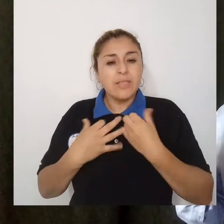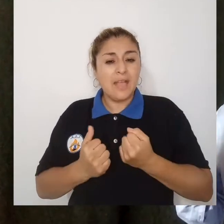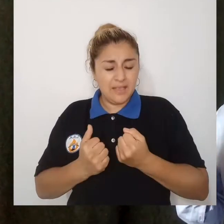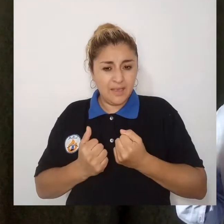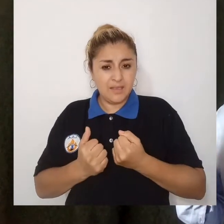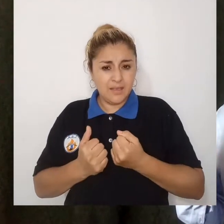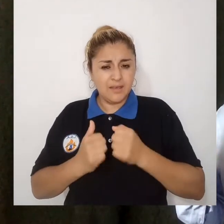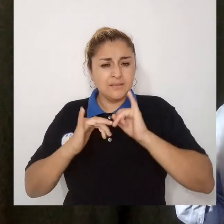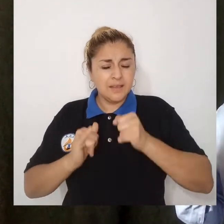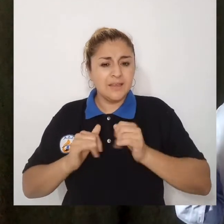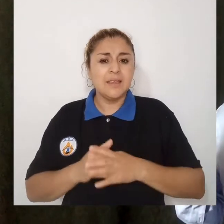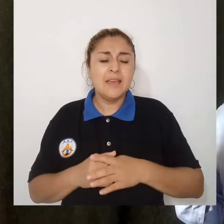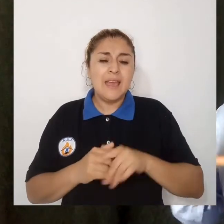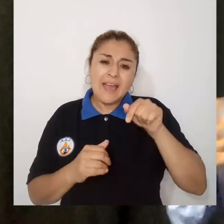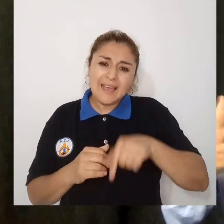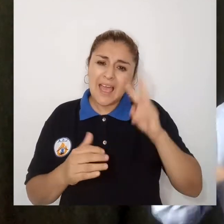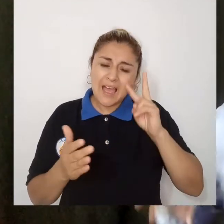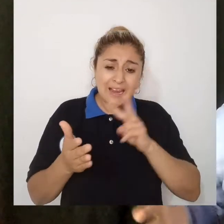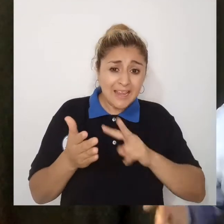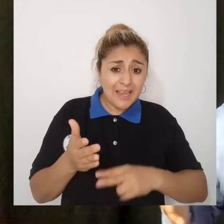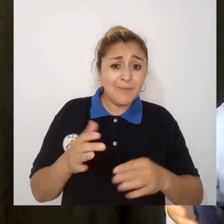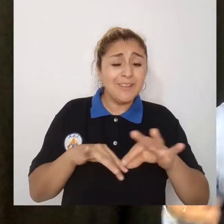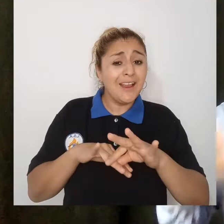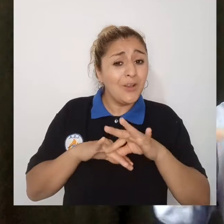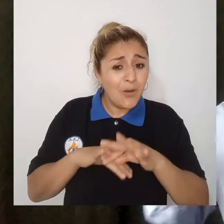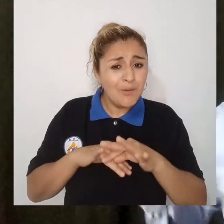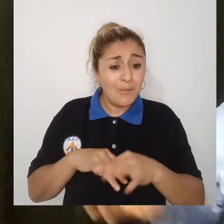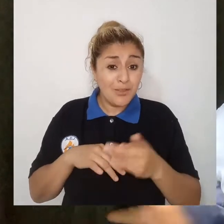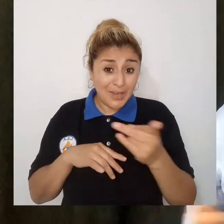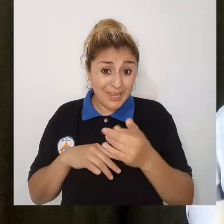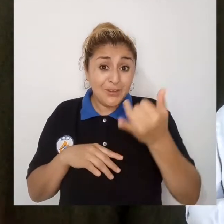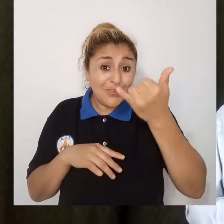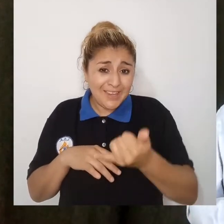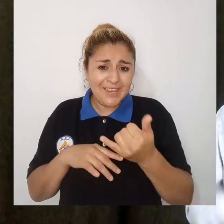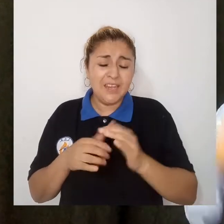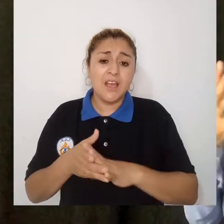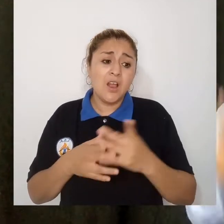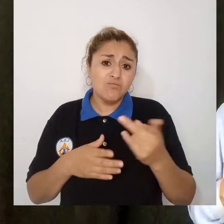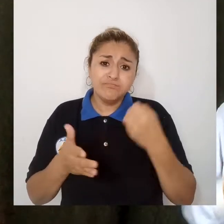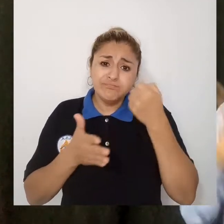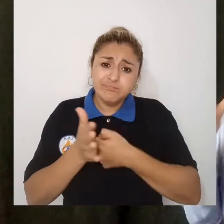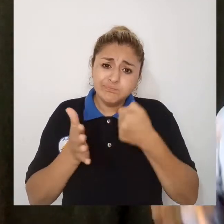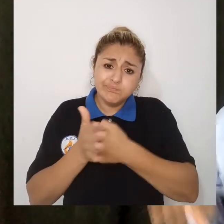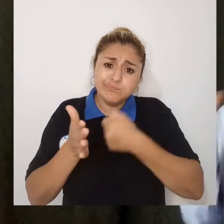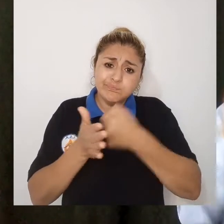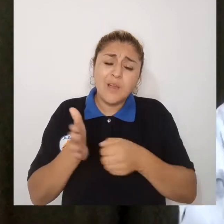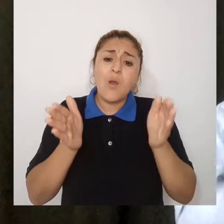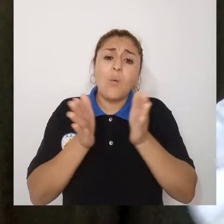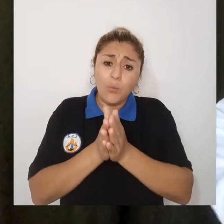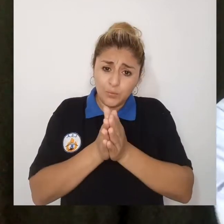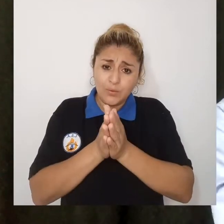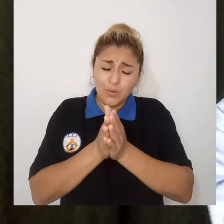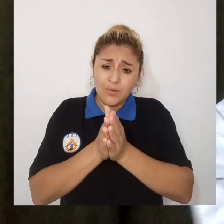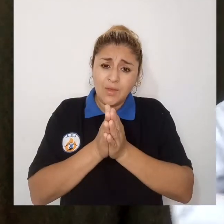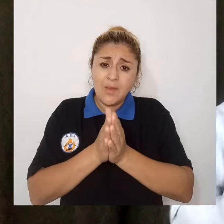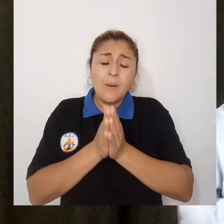con el lugar donde vivían para evangelizar perseveran juntos para orar evangelizar y